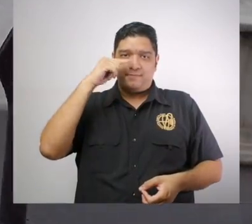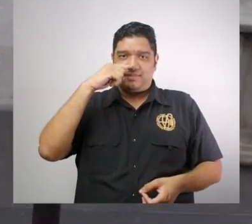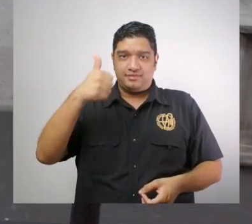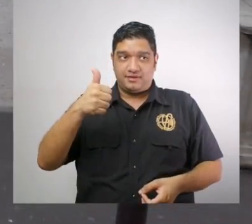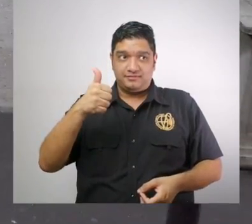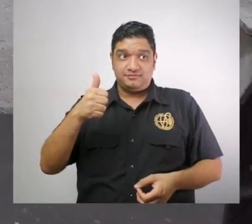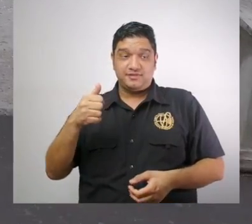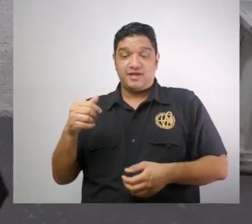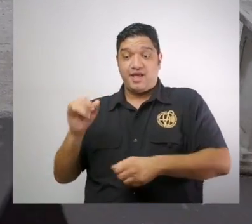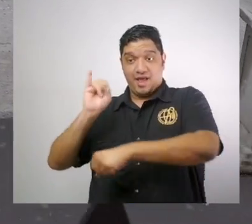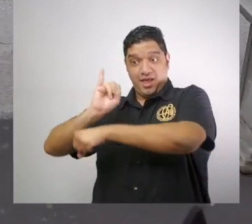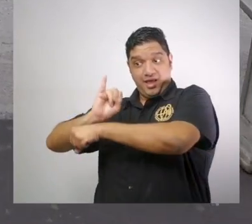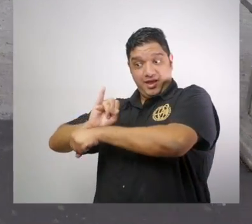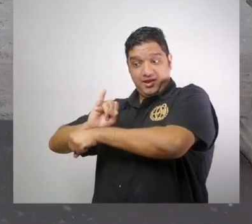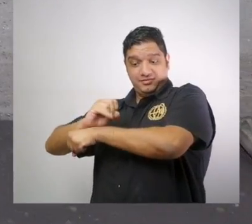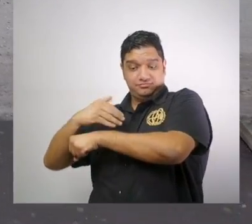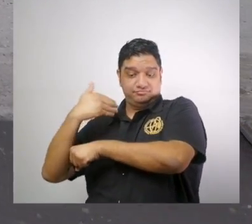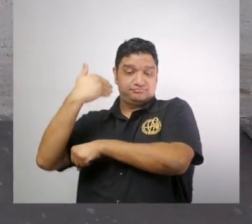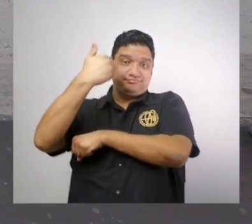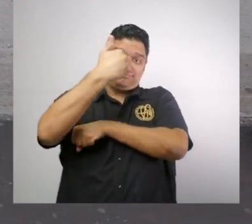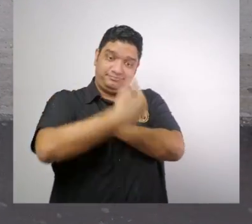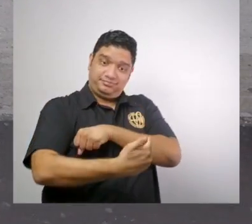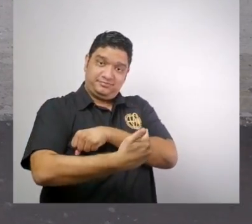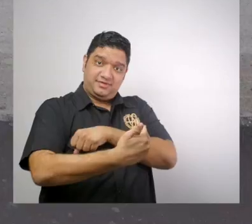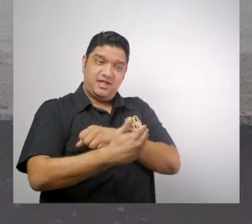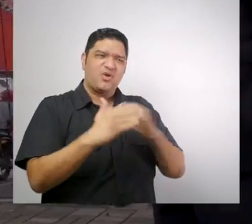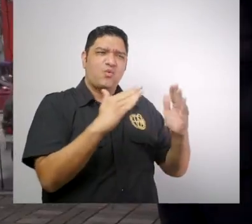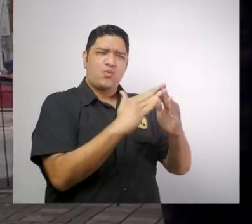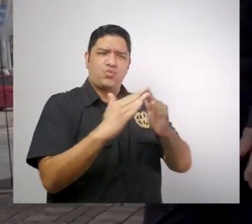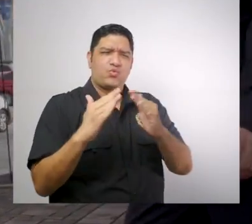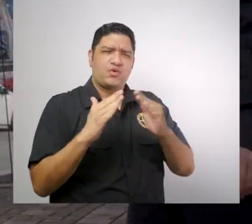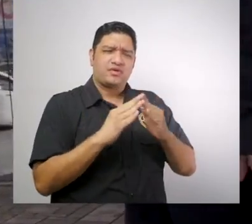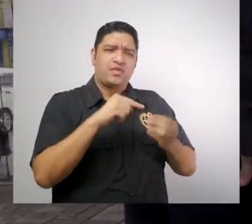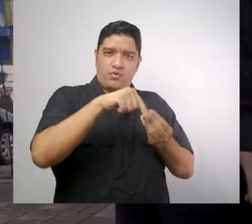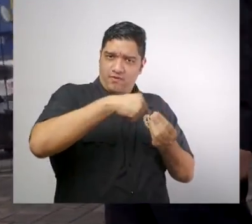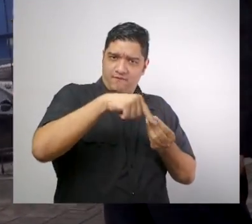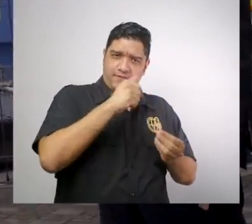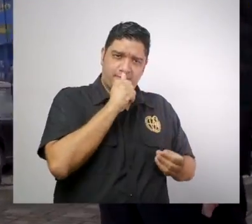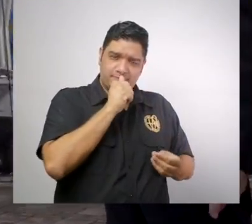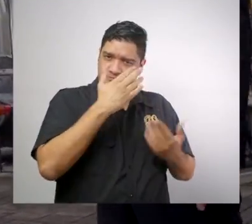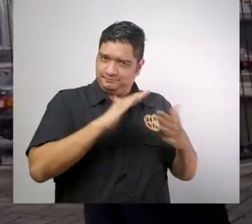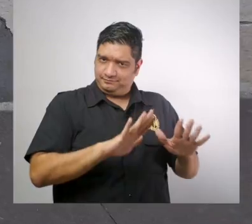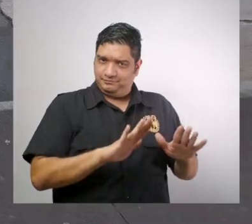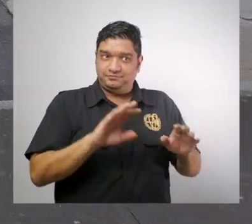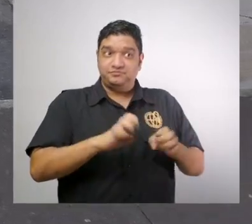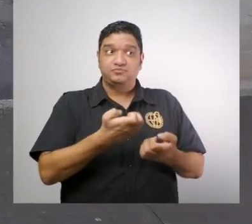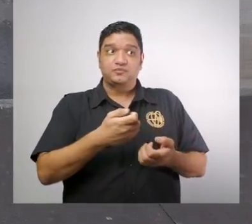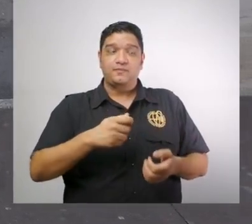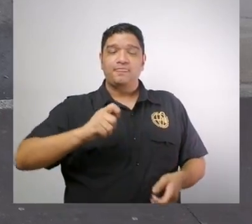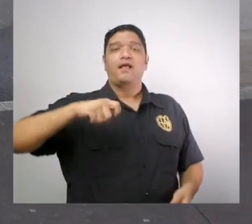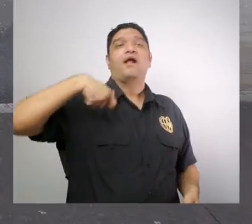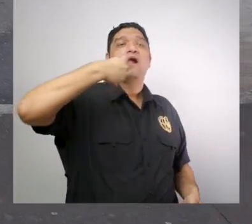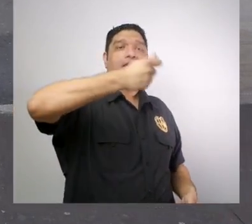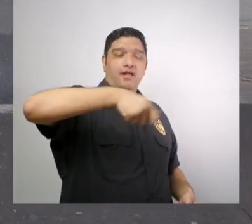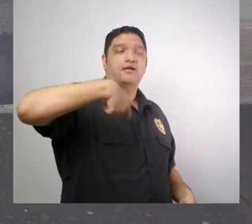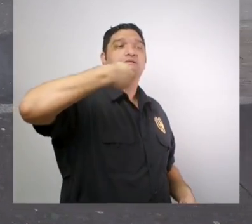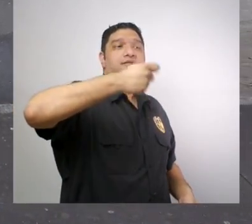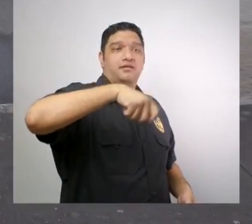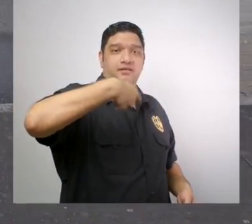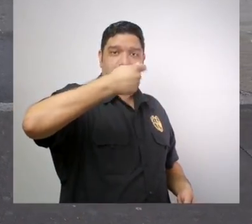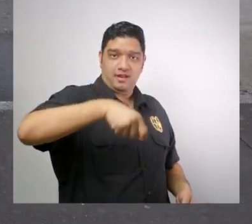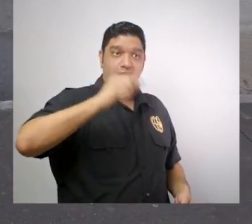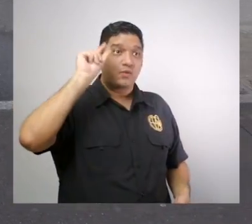había unos ranchos que eran propiedad de la familia García. Estos fueron alquilados por el gobierno